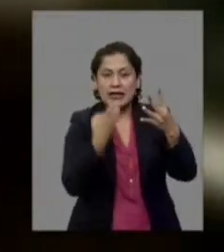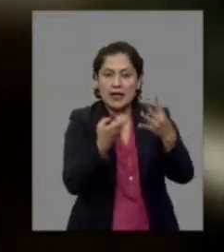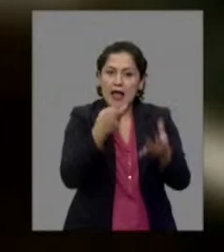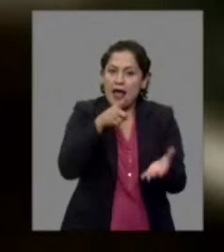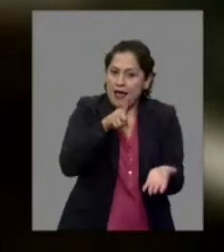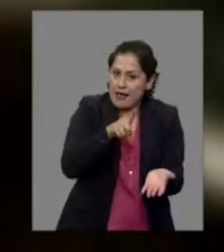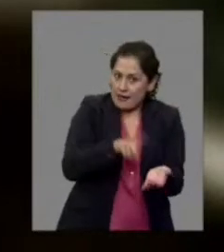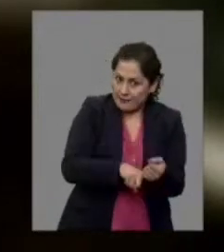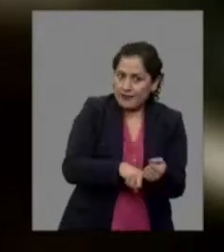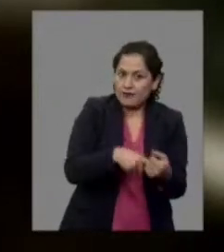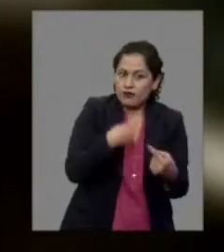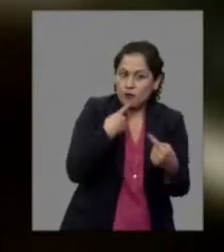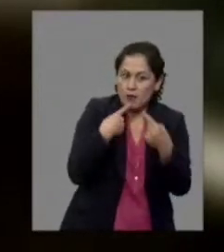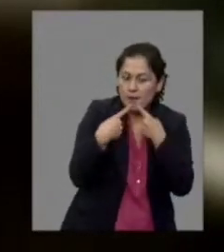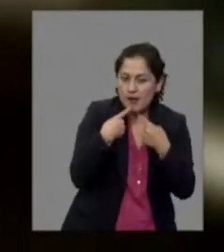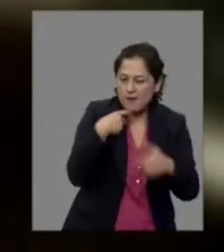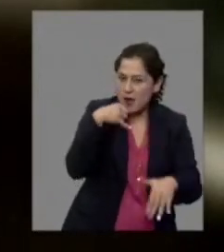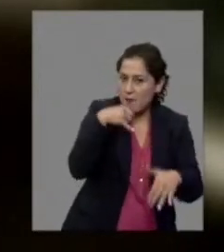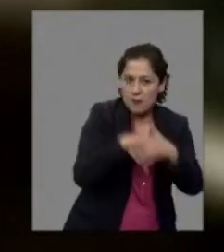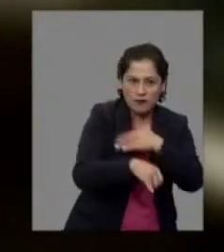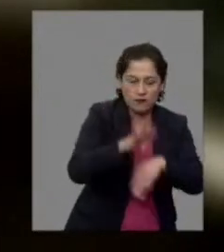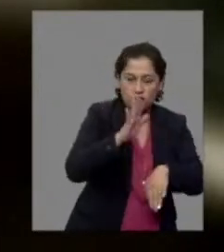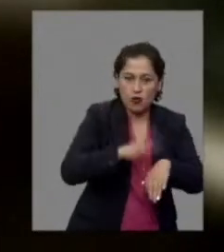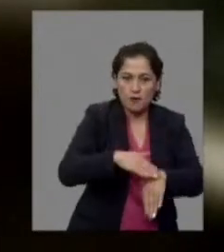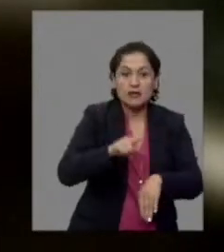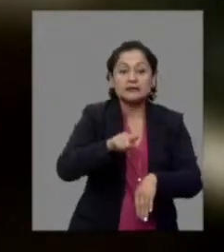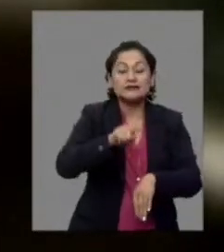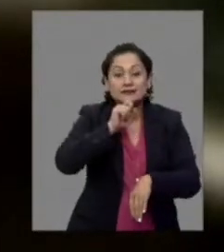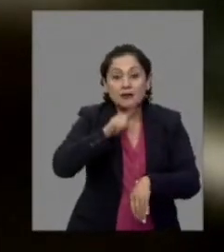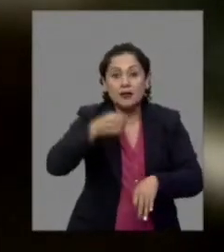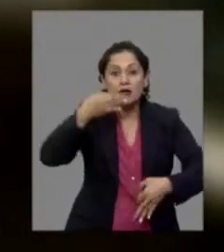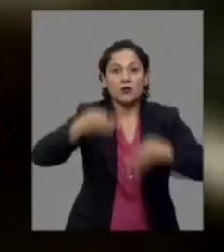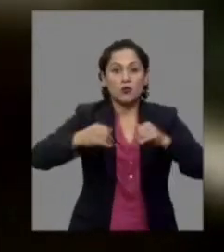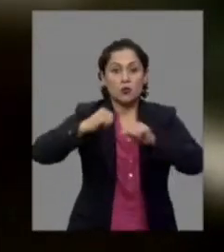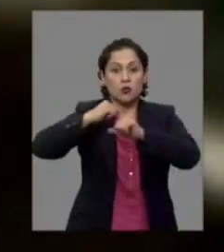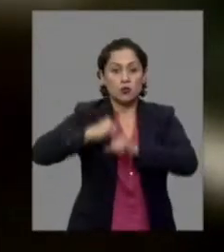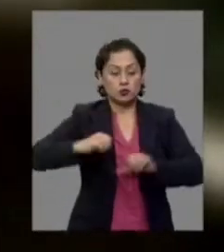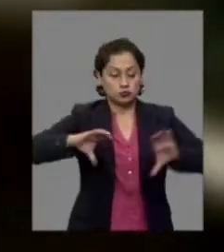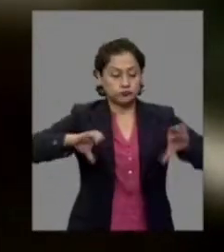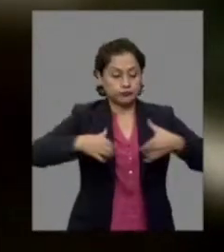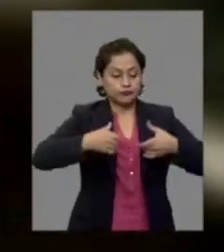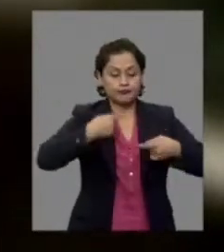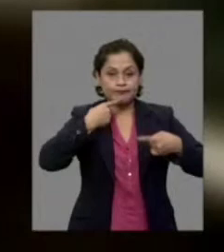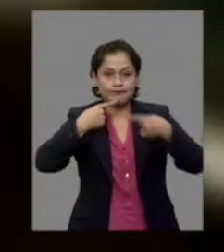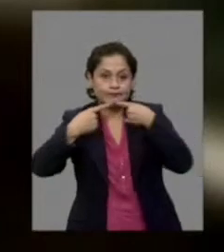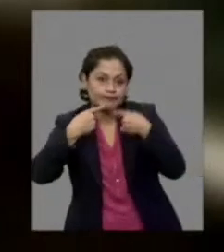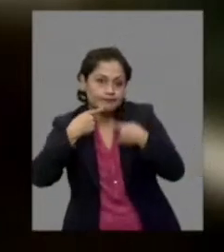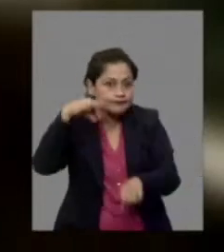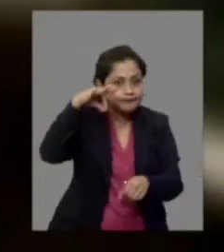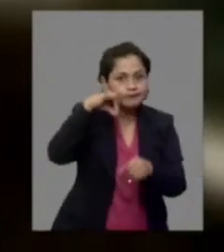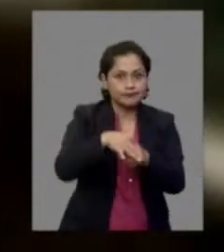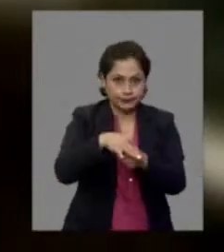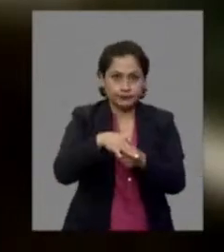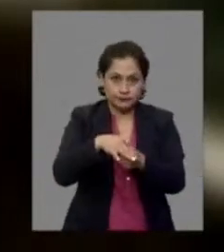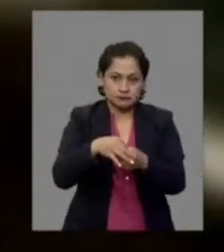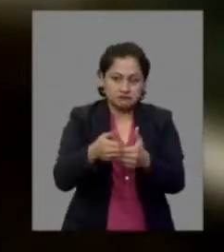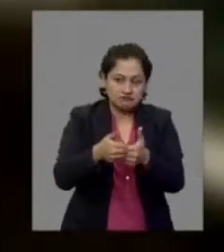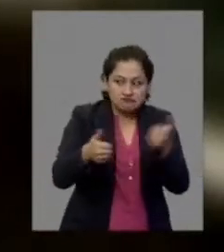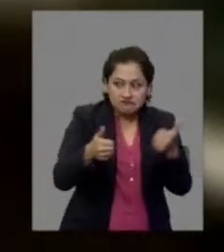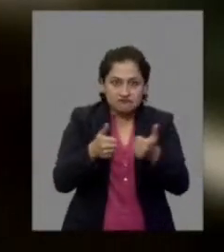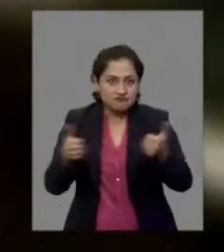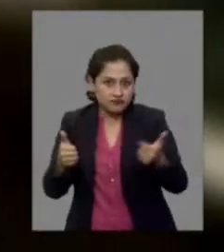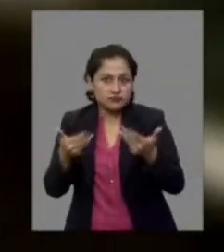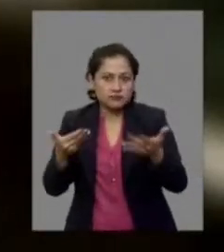intensas, votaciones divididas y la construcción gradual de criterios que se han tenido que venir afinando con el